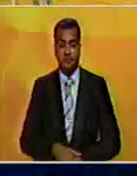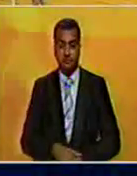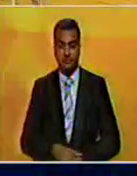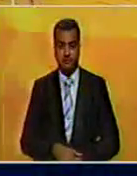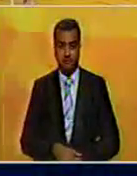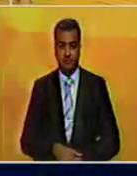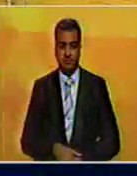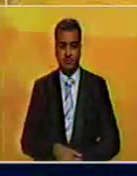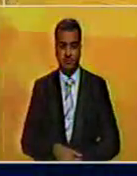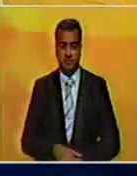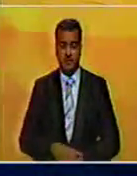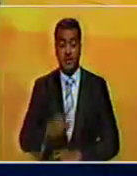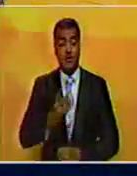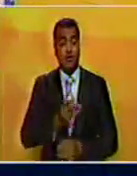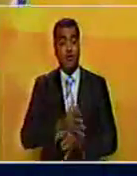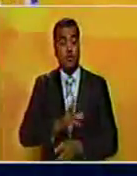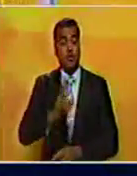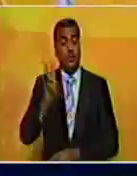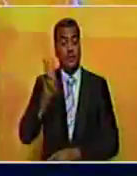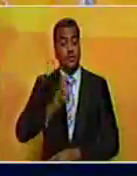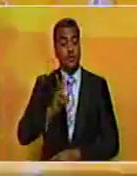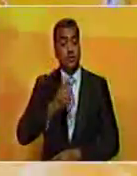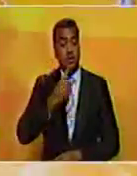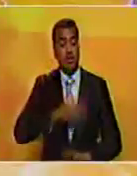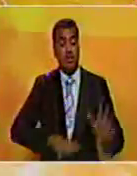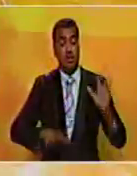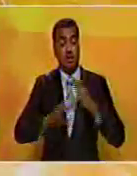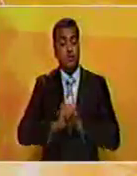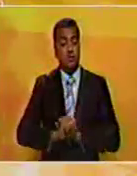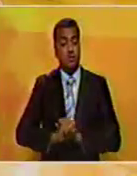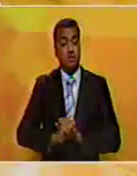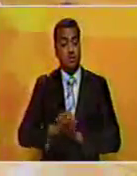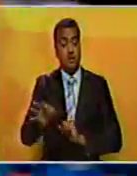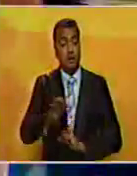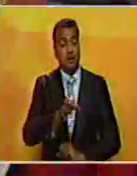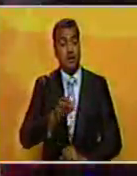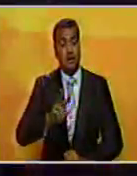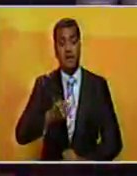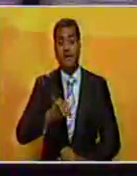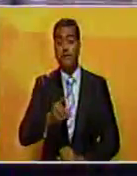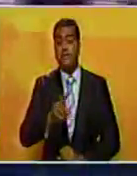asistencias. El segundo choque del Vinotinto será esta noche ante Islas Vírgenes.